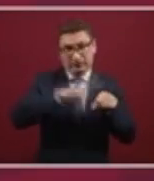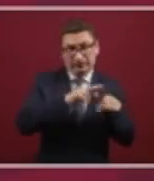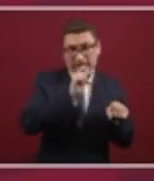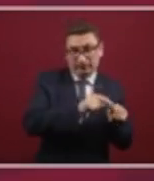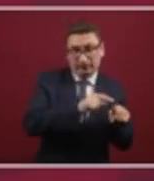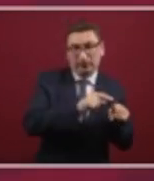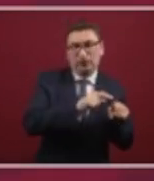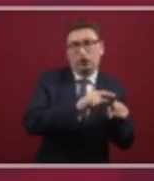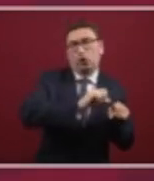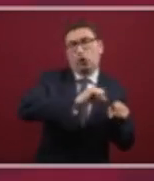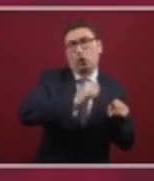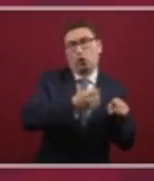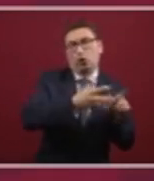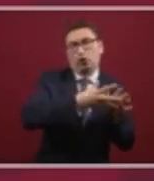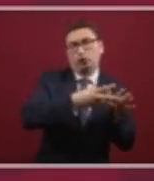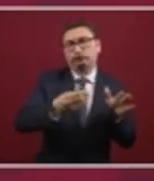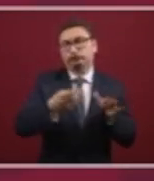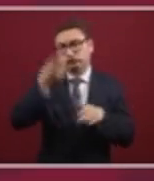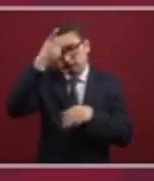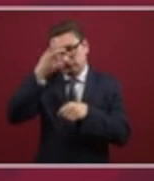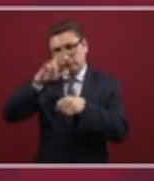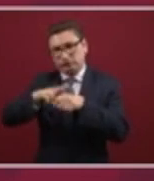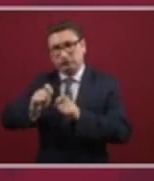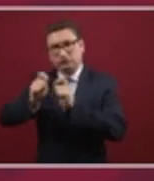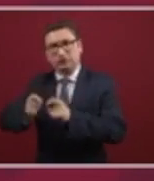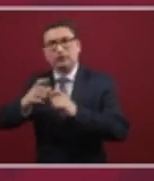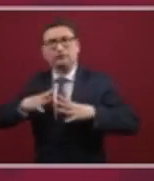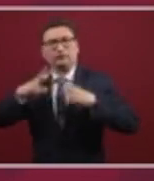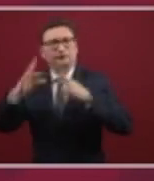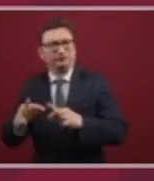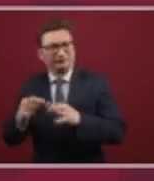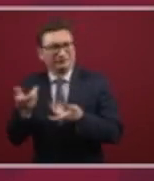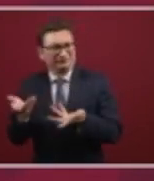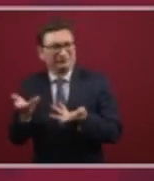y se creó otra, pero además